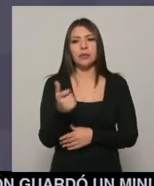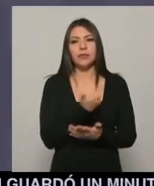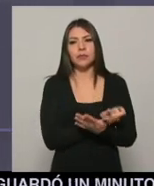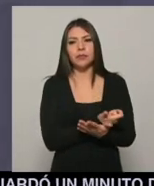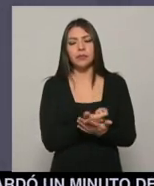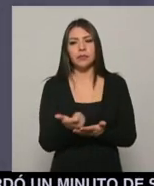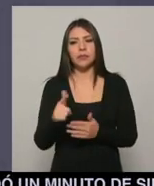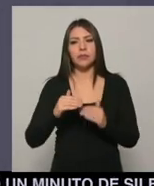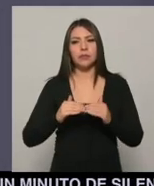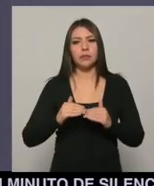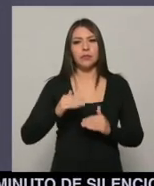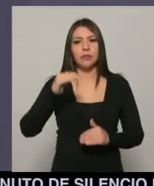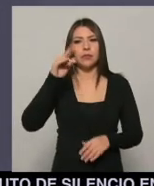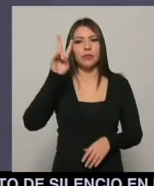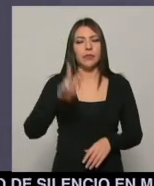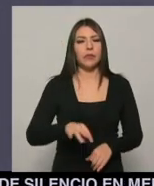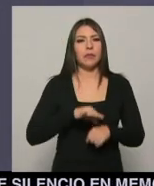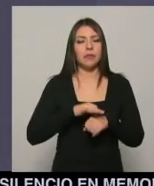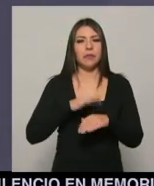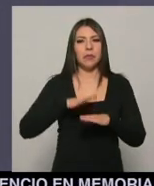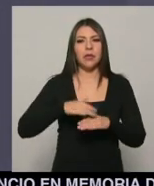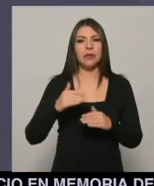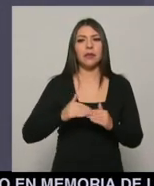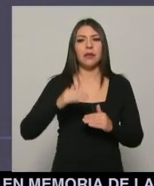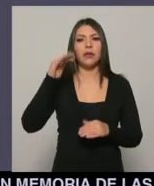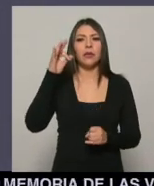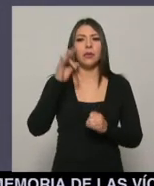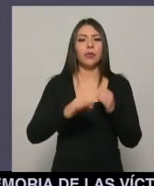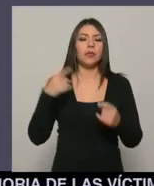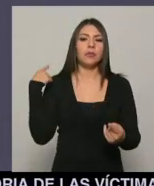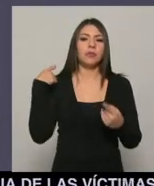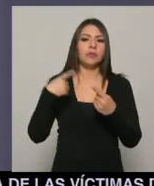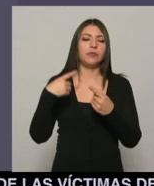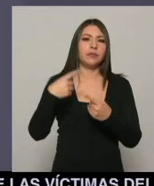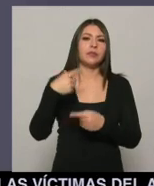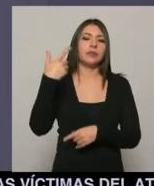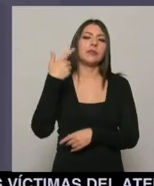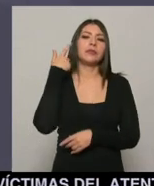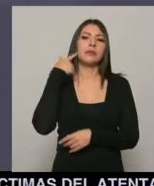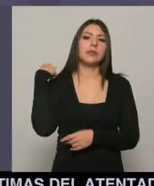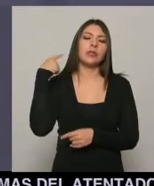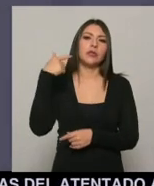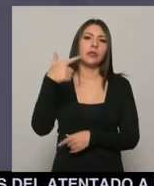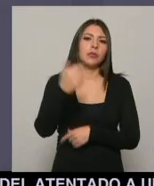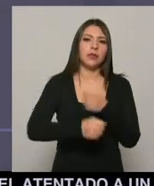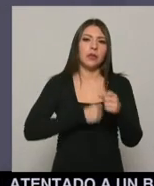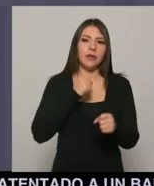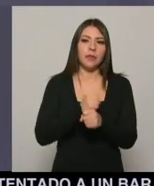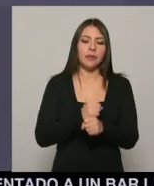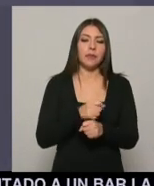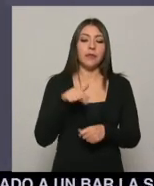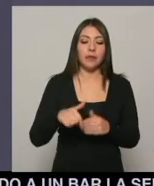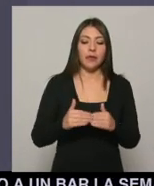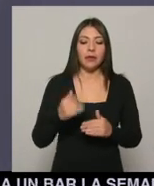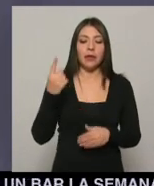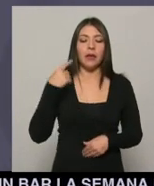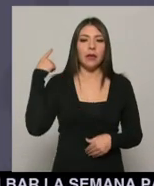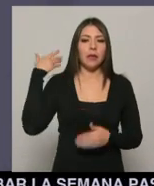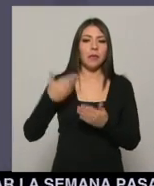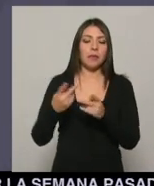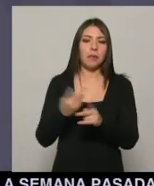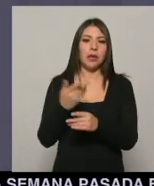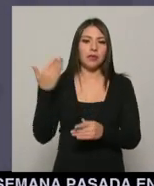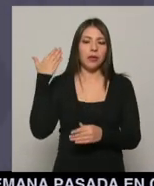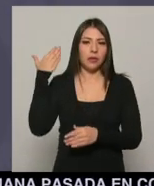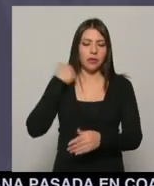crecimiento más alto real, ya descontada la inflación, en los últimos 3 sexenios. O sea, el salario general aumentó más que en los sexenios